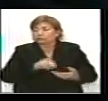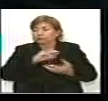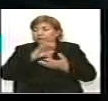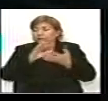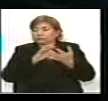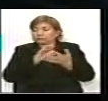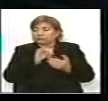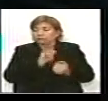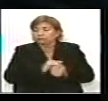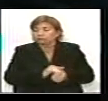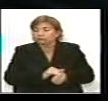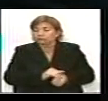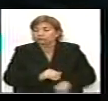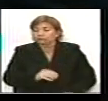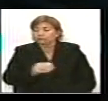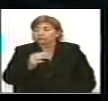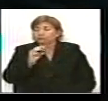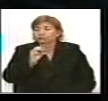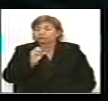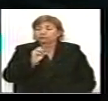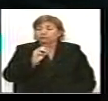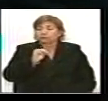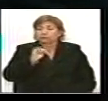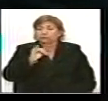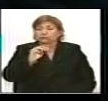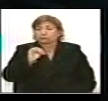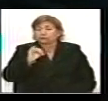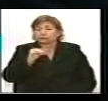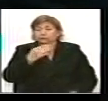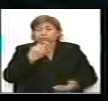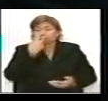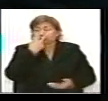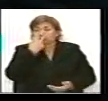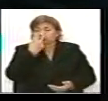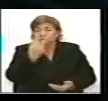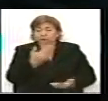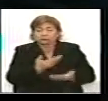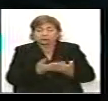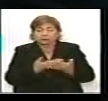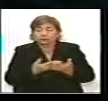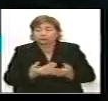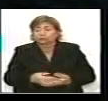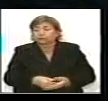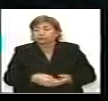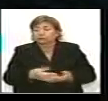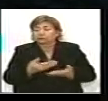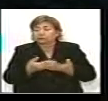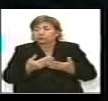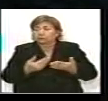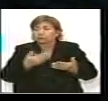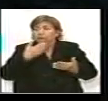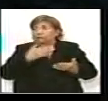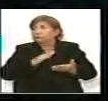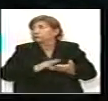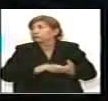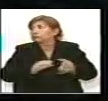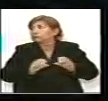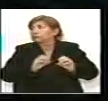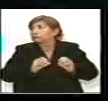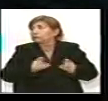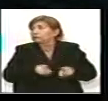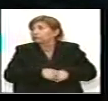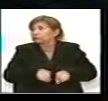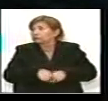malo. Se puede ver eso a la derecha, en la columna de la derecha. Después las prioriza como malas, las siguientes